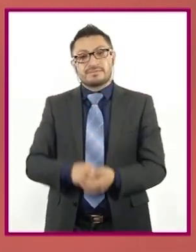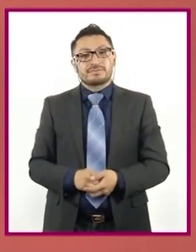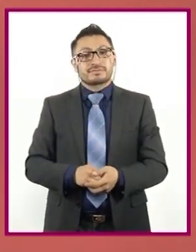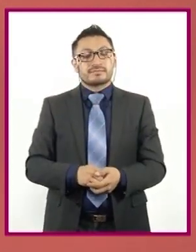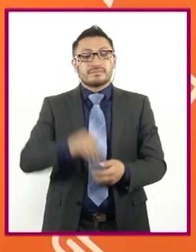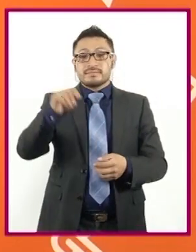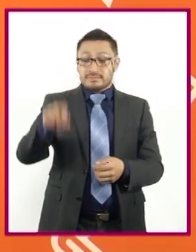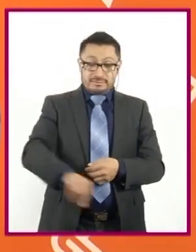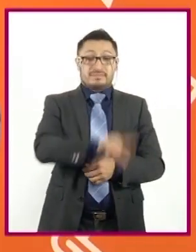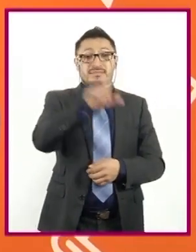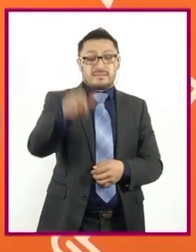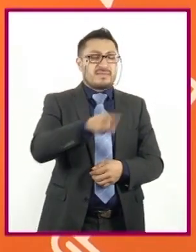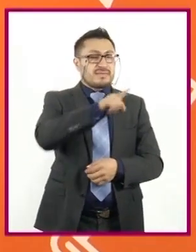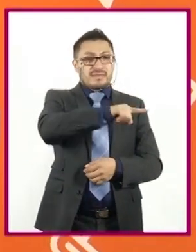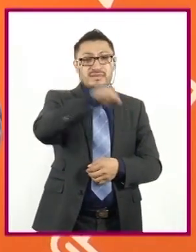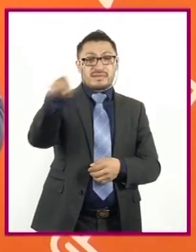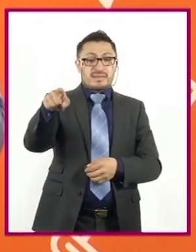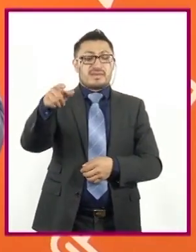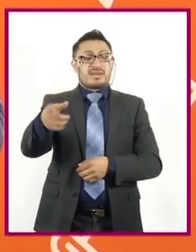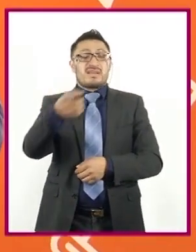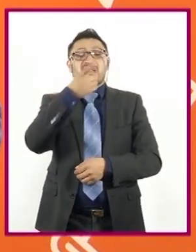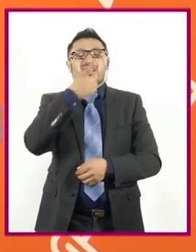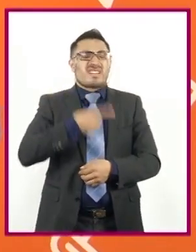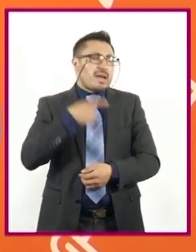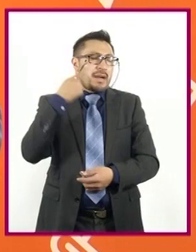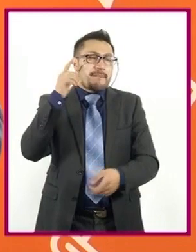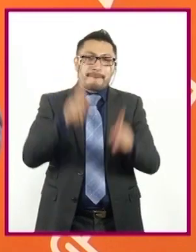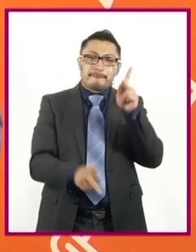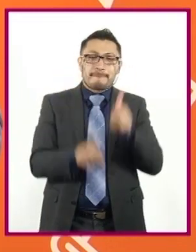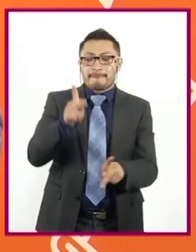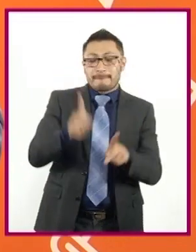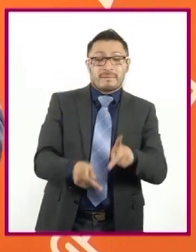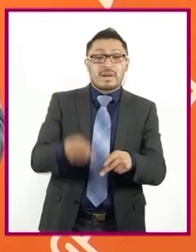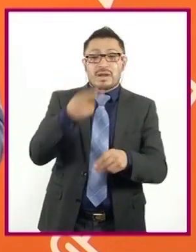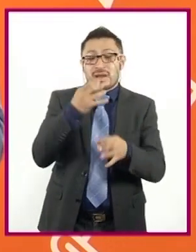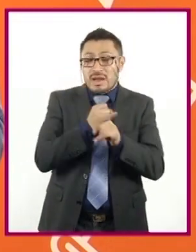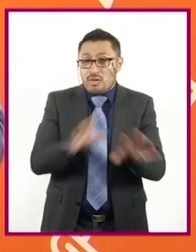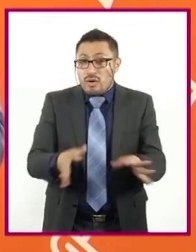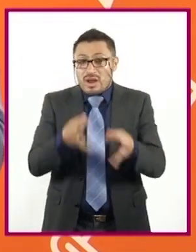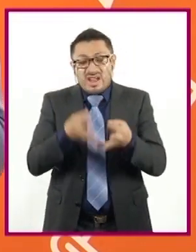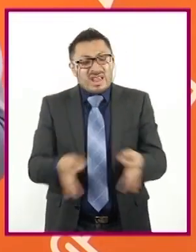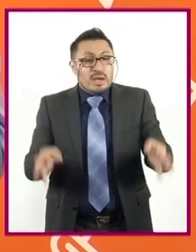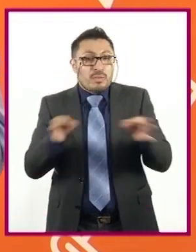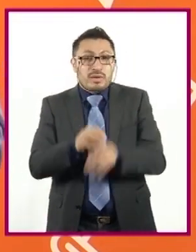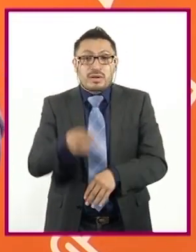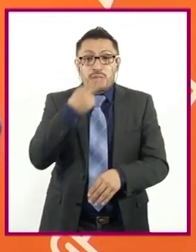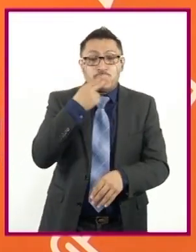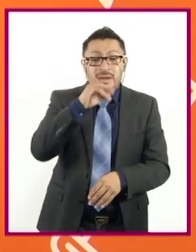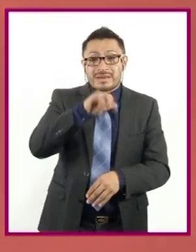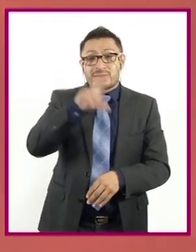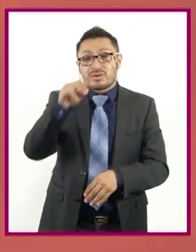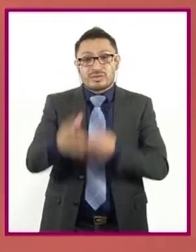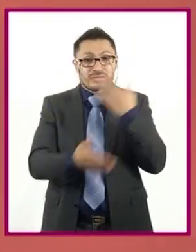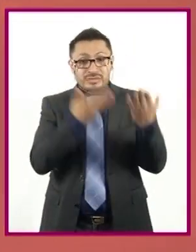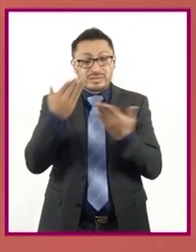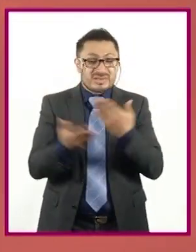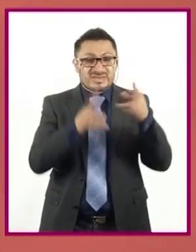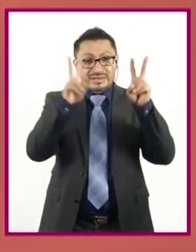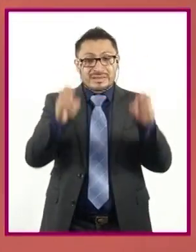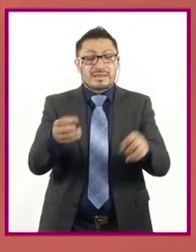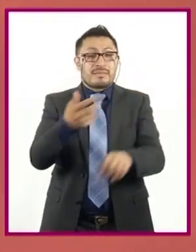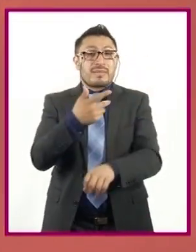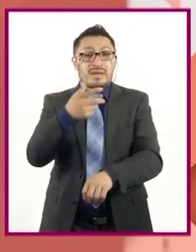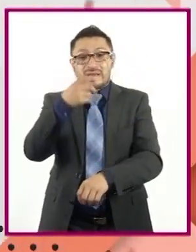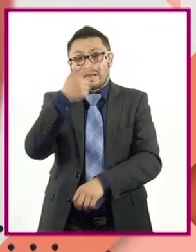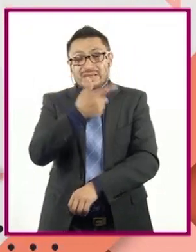que después me ayuden a deliberar si la información será de utilidad para estudiar el tema de la influenza. Veamos